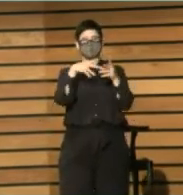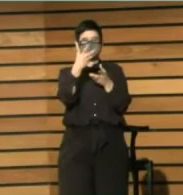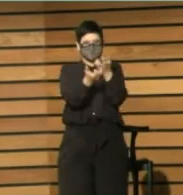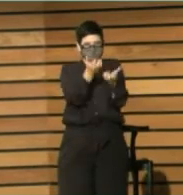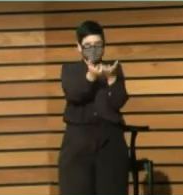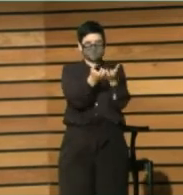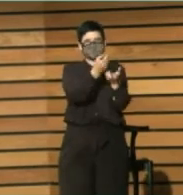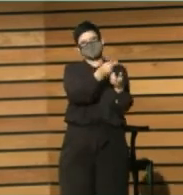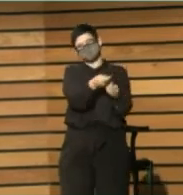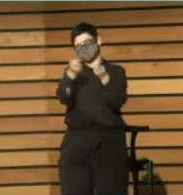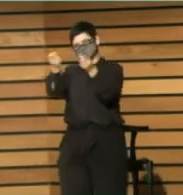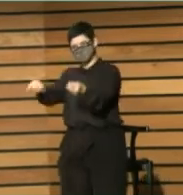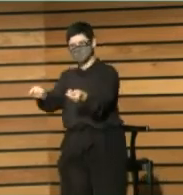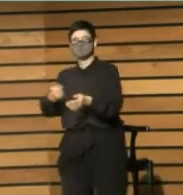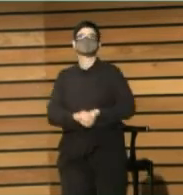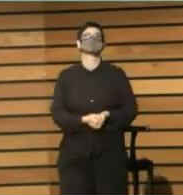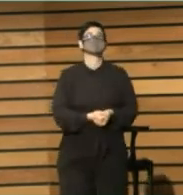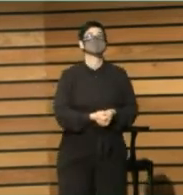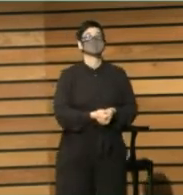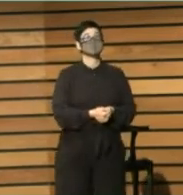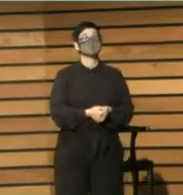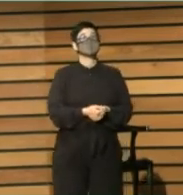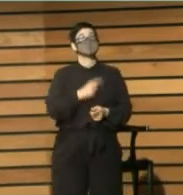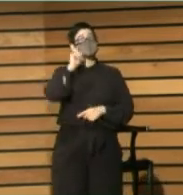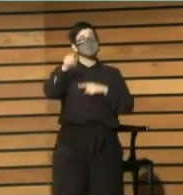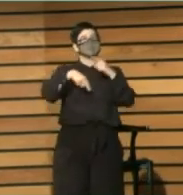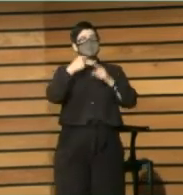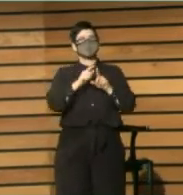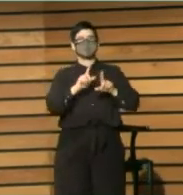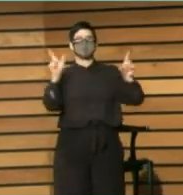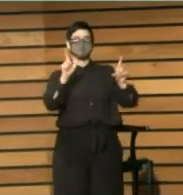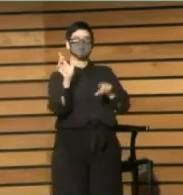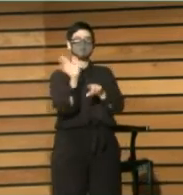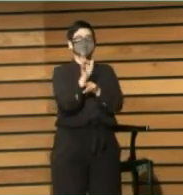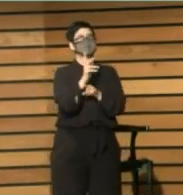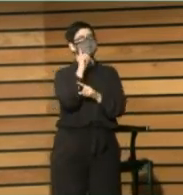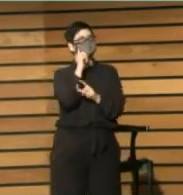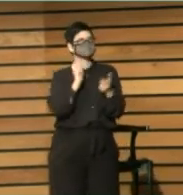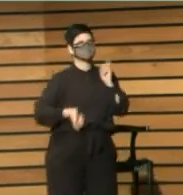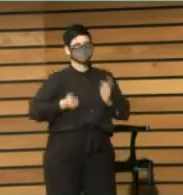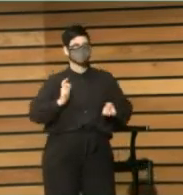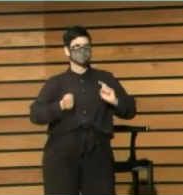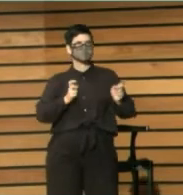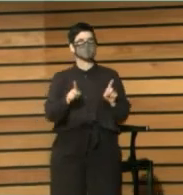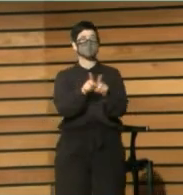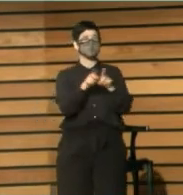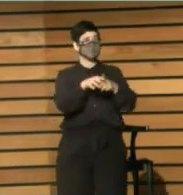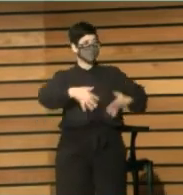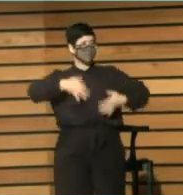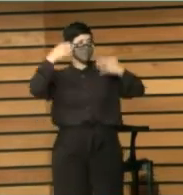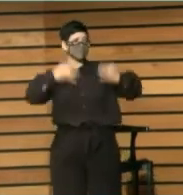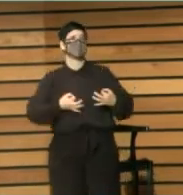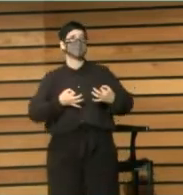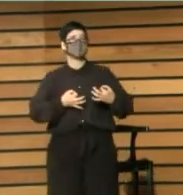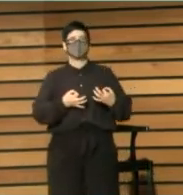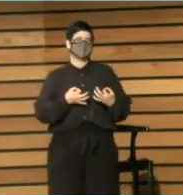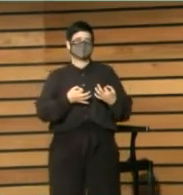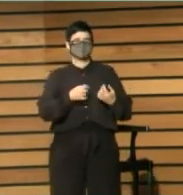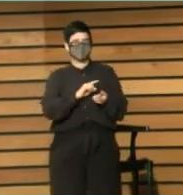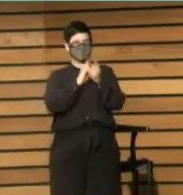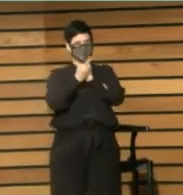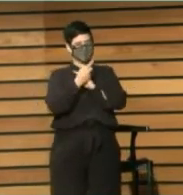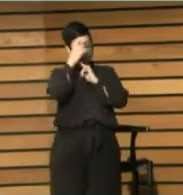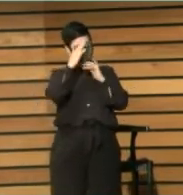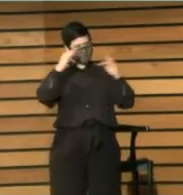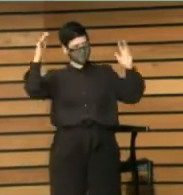Cuando ya hubo televisión, se iba a ver a los vaqueros del cine como si esa fuera la realidad y no la que había traído a casa y que